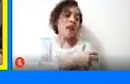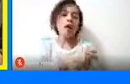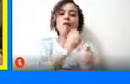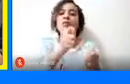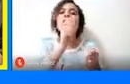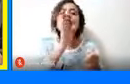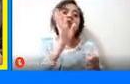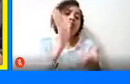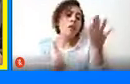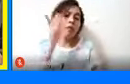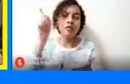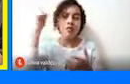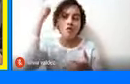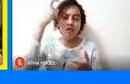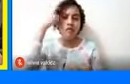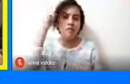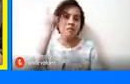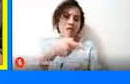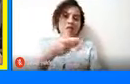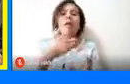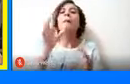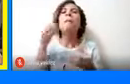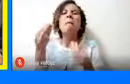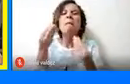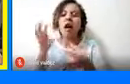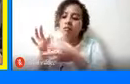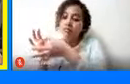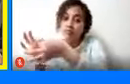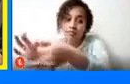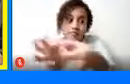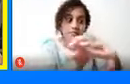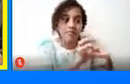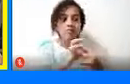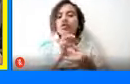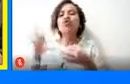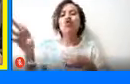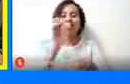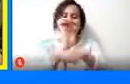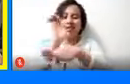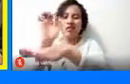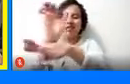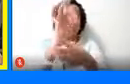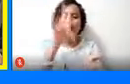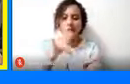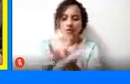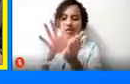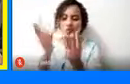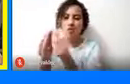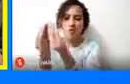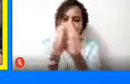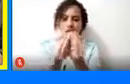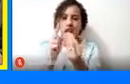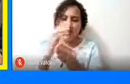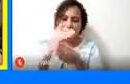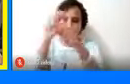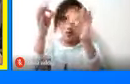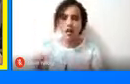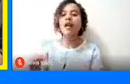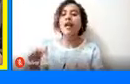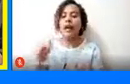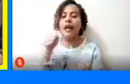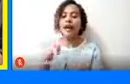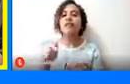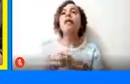gobernador para articular a todas las entidades que participan en esta instancia y